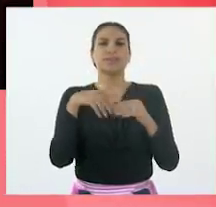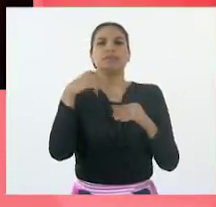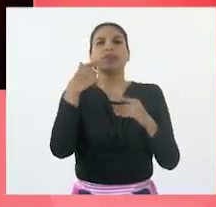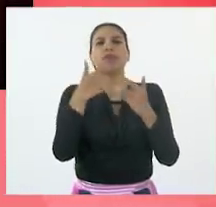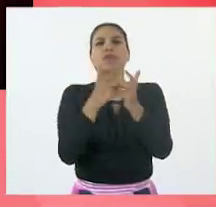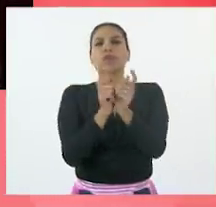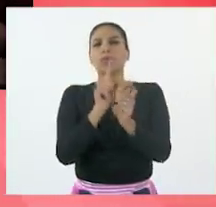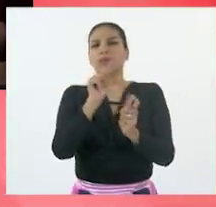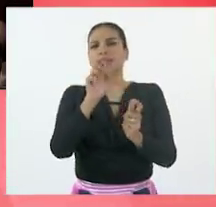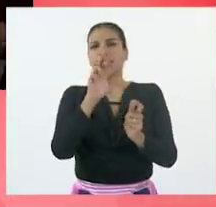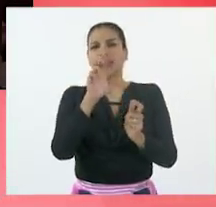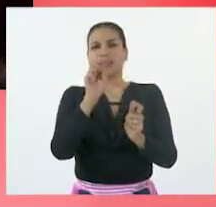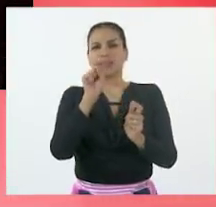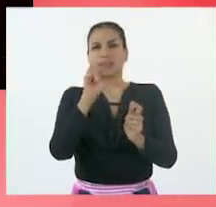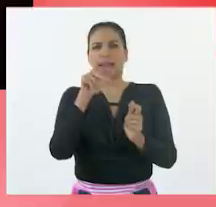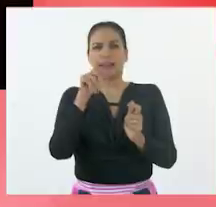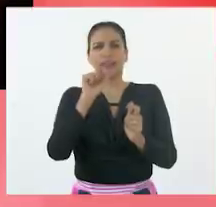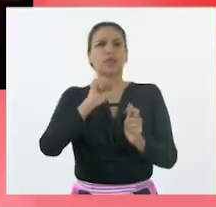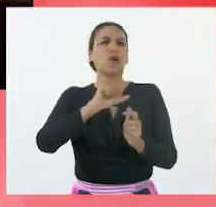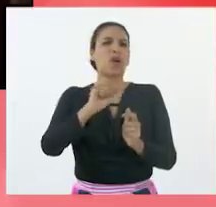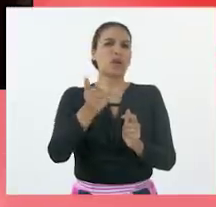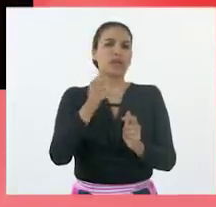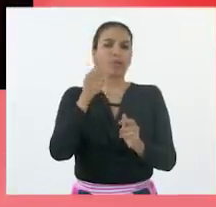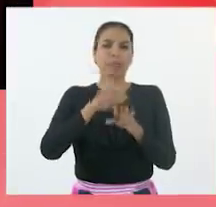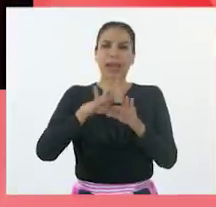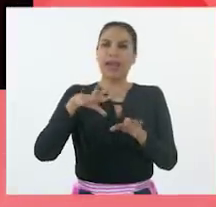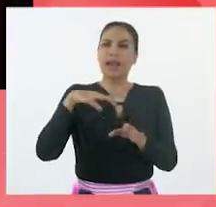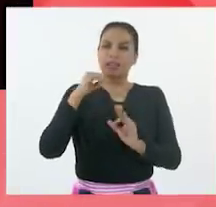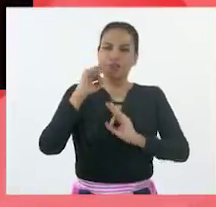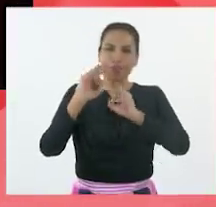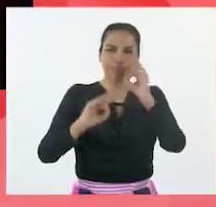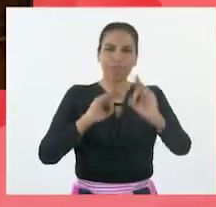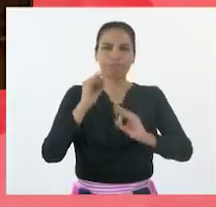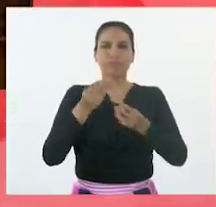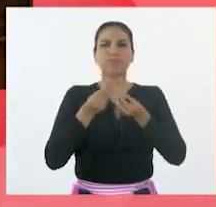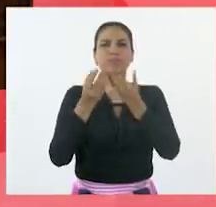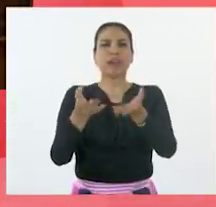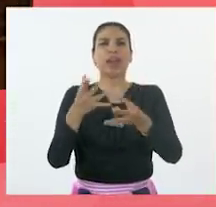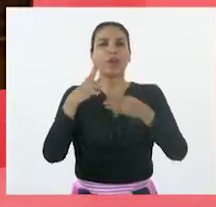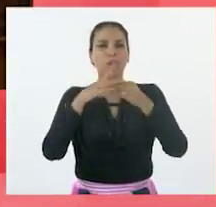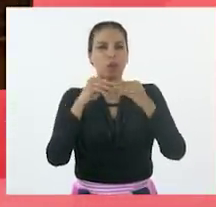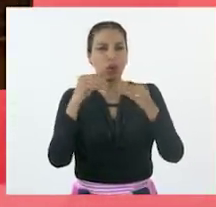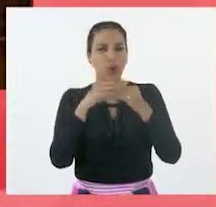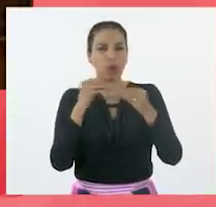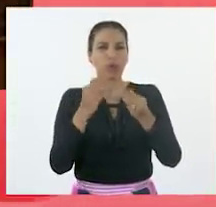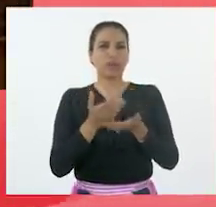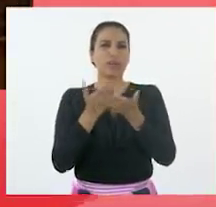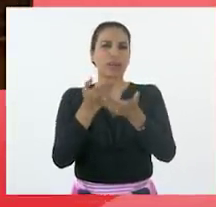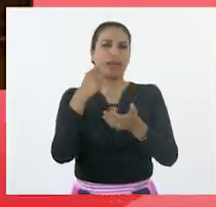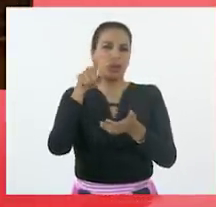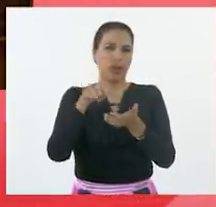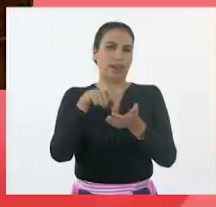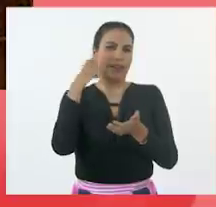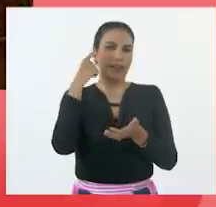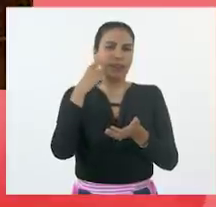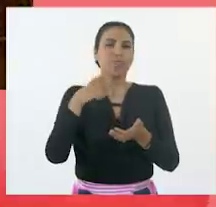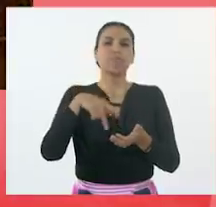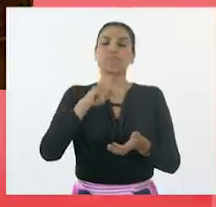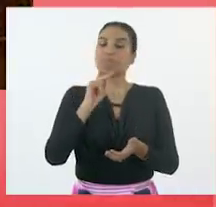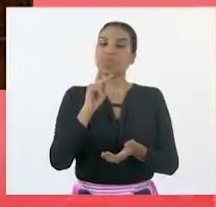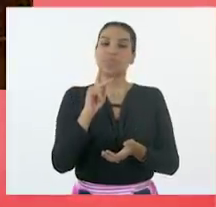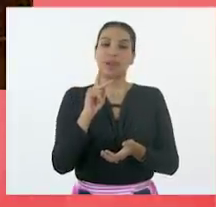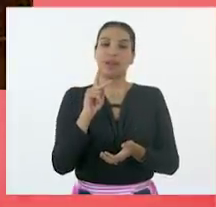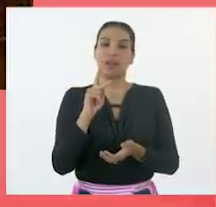teresianas y otras se esmeraban en mandarle fruta. Ya carne no había en Querétaro, pero